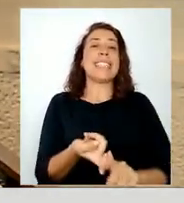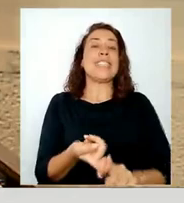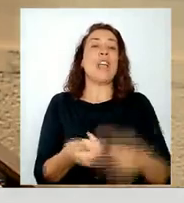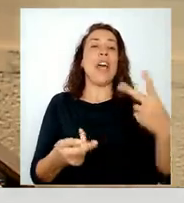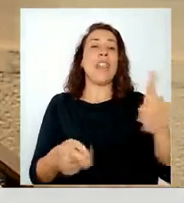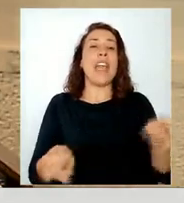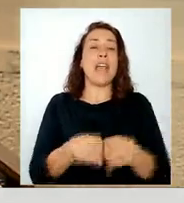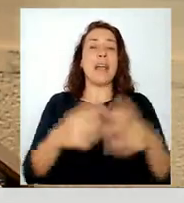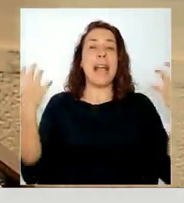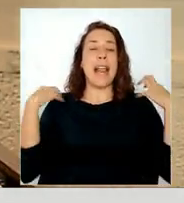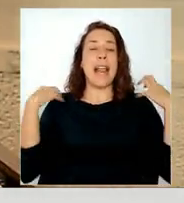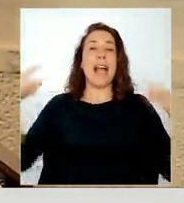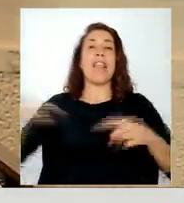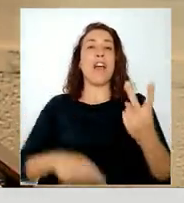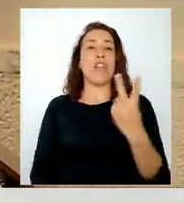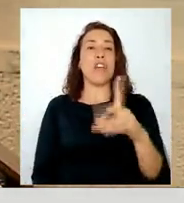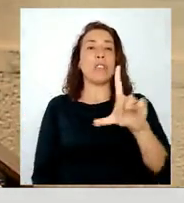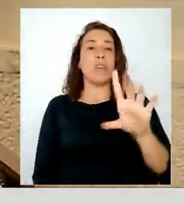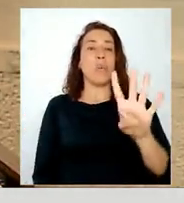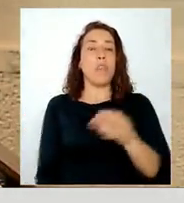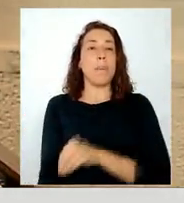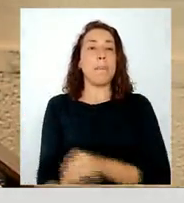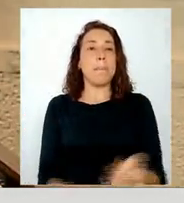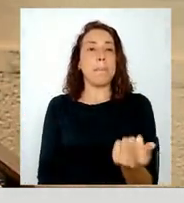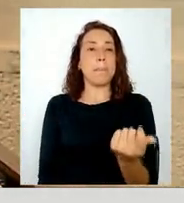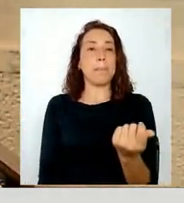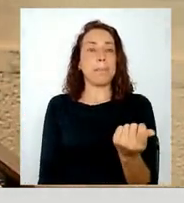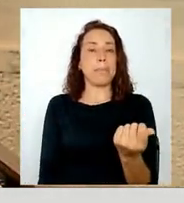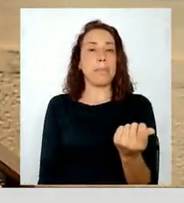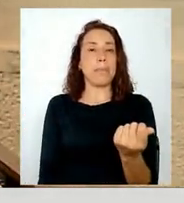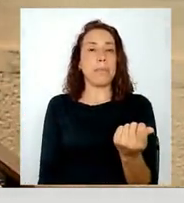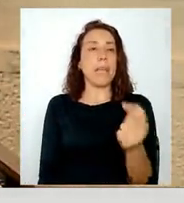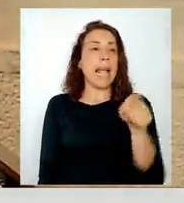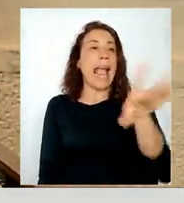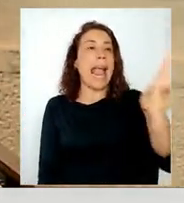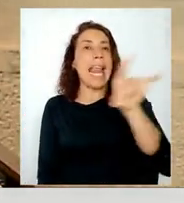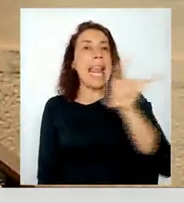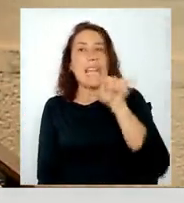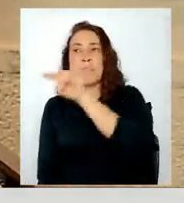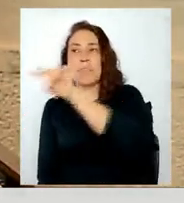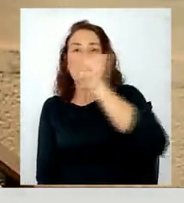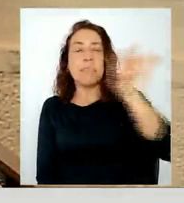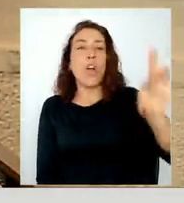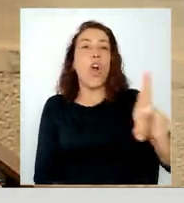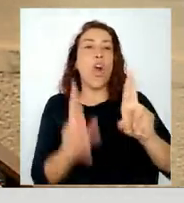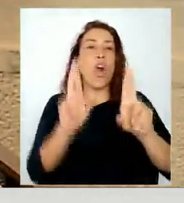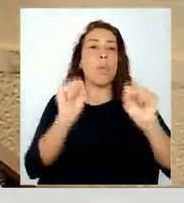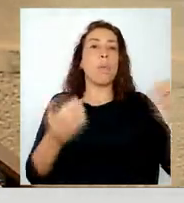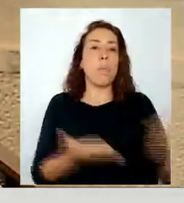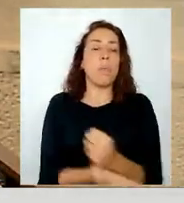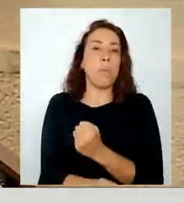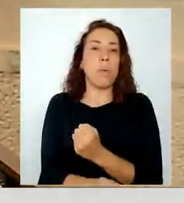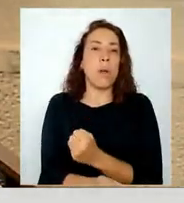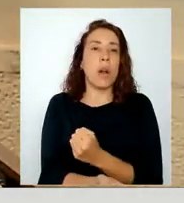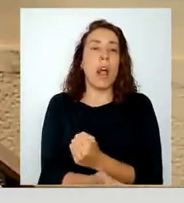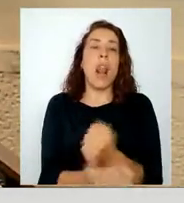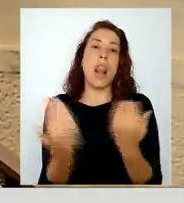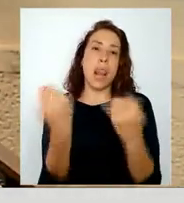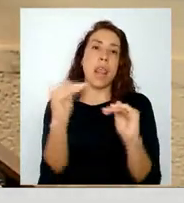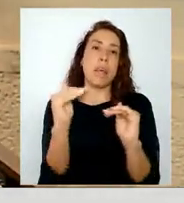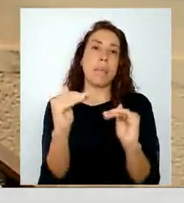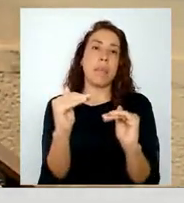274 millones de pesos a dedo Ojalá logremos ponerle Coto y paro a esta